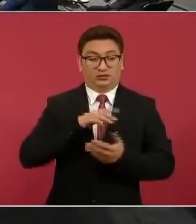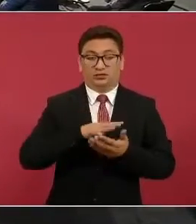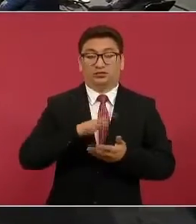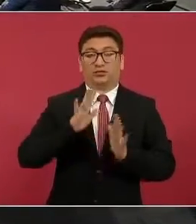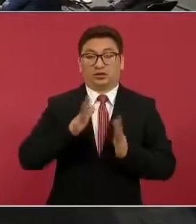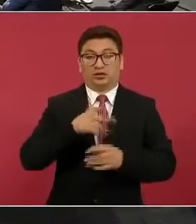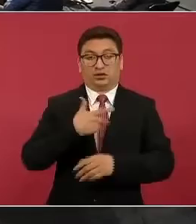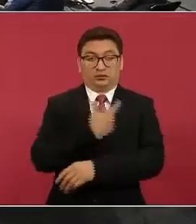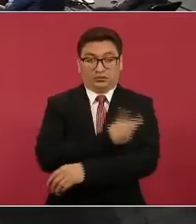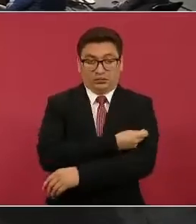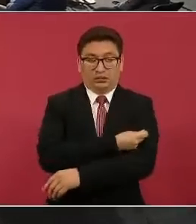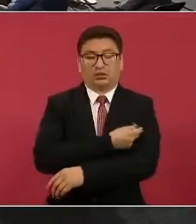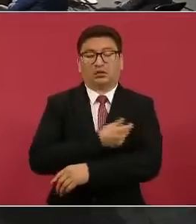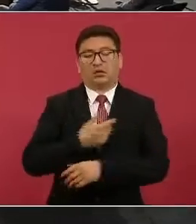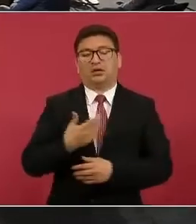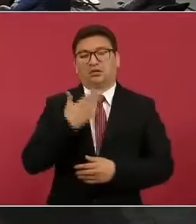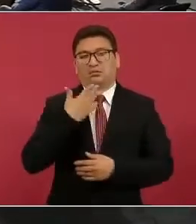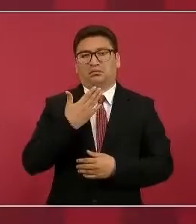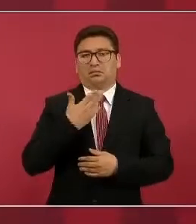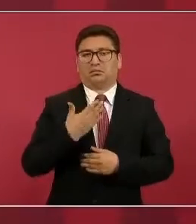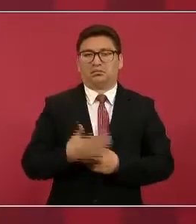vacunados, nos